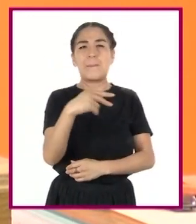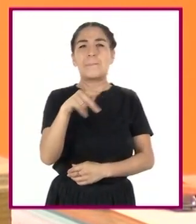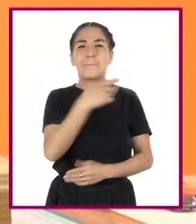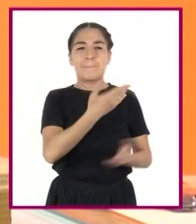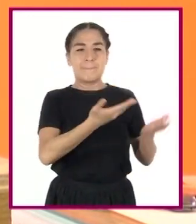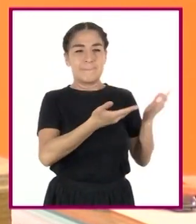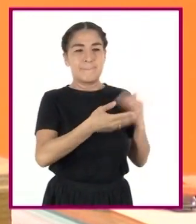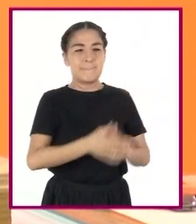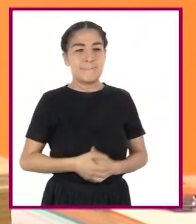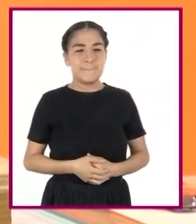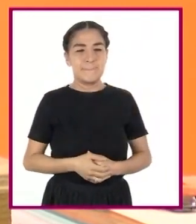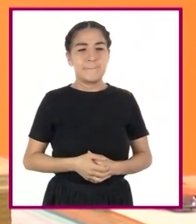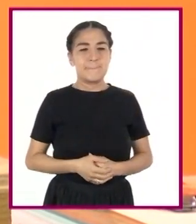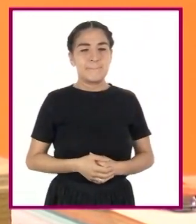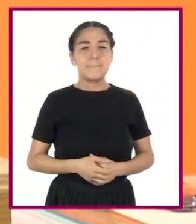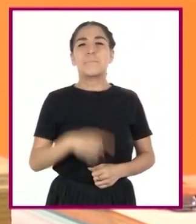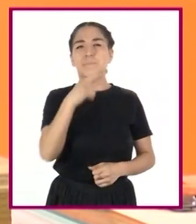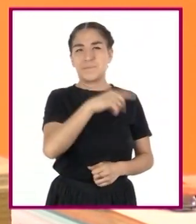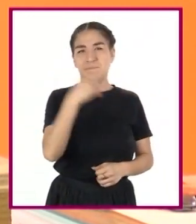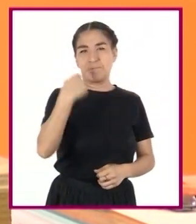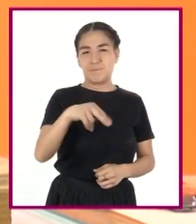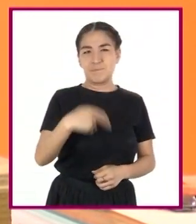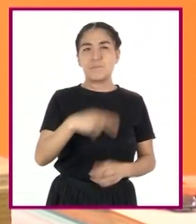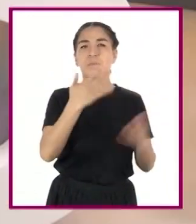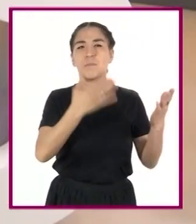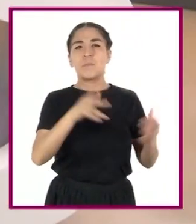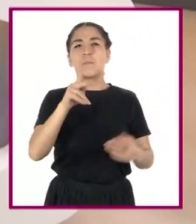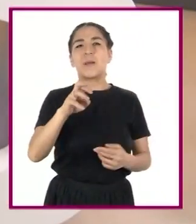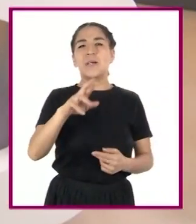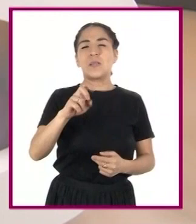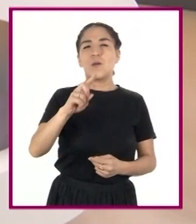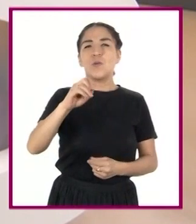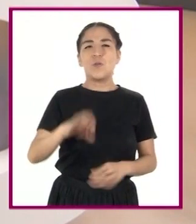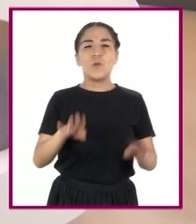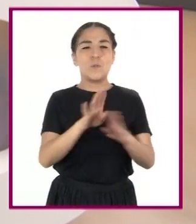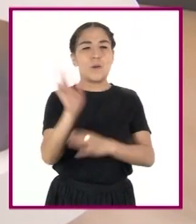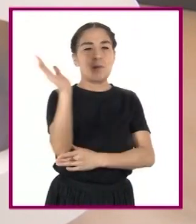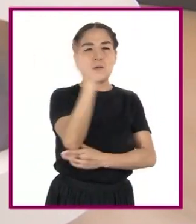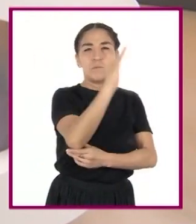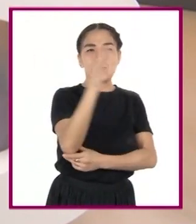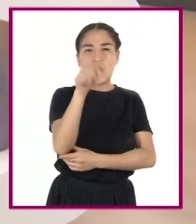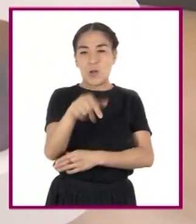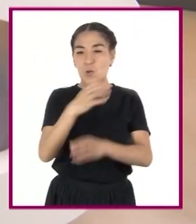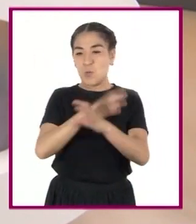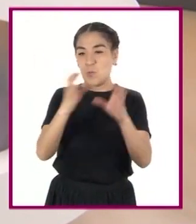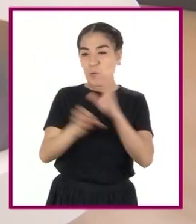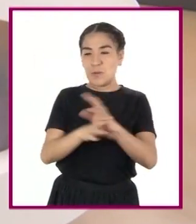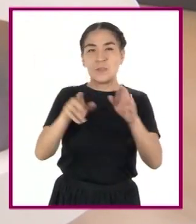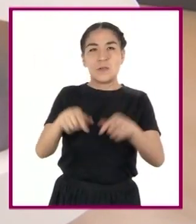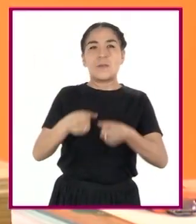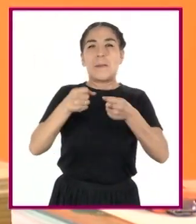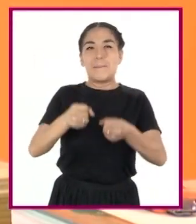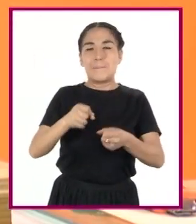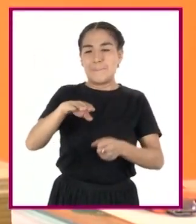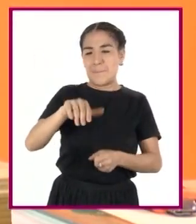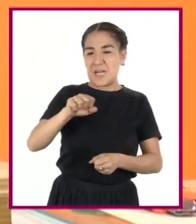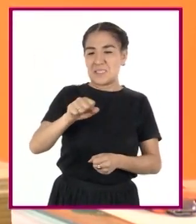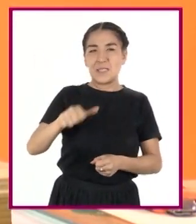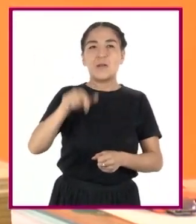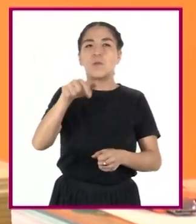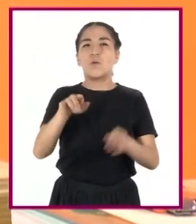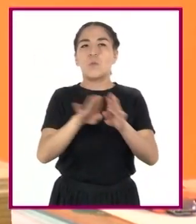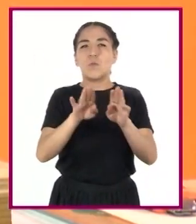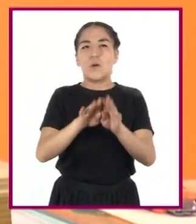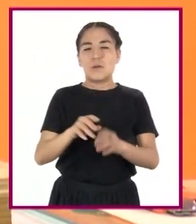El periodo depende de su estructura y de la masa. La masa, digamos que es un piso del